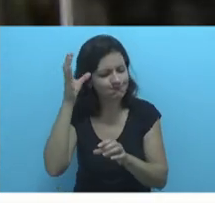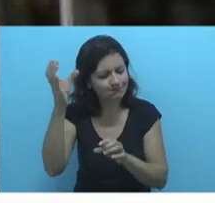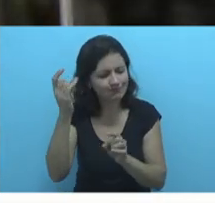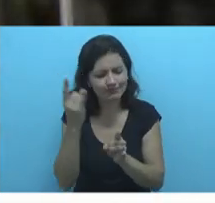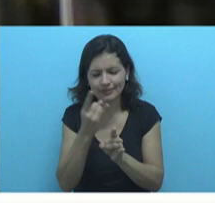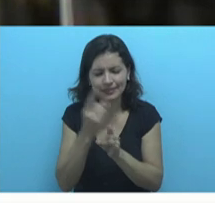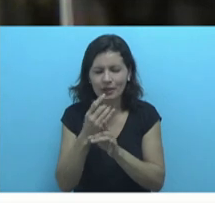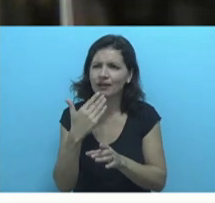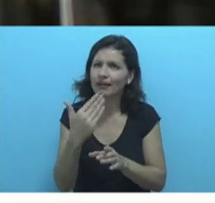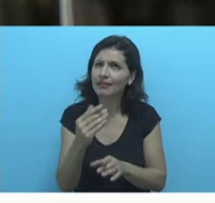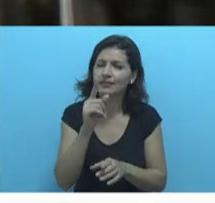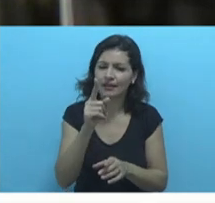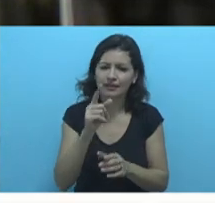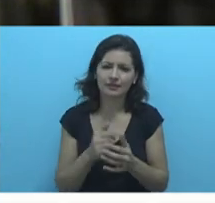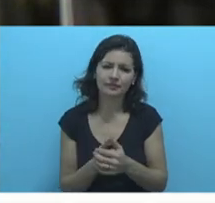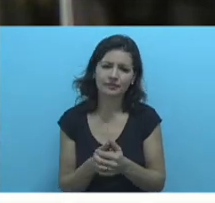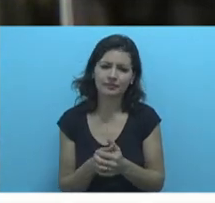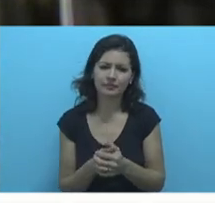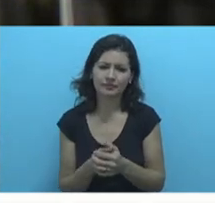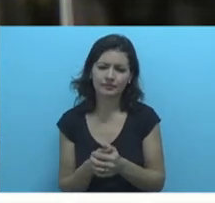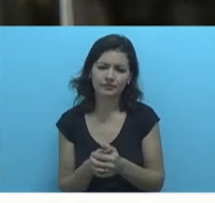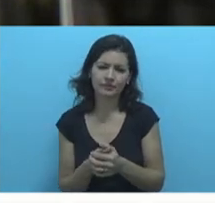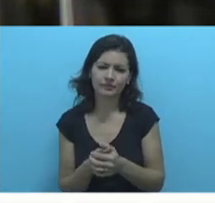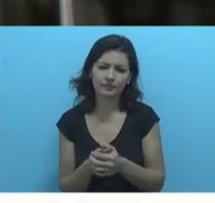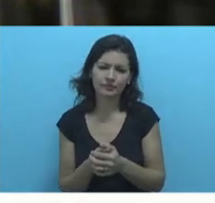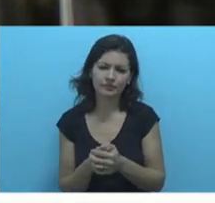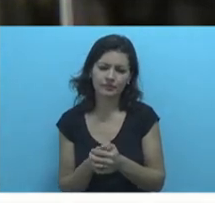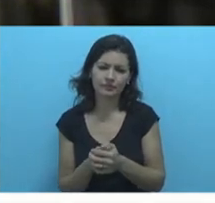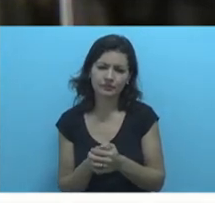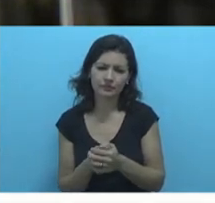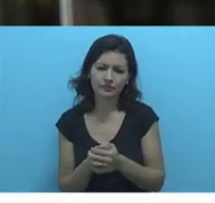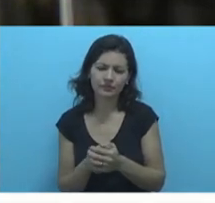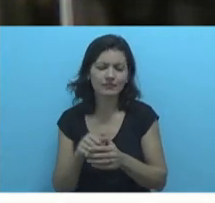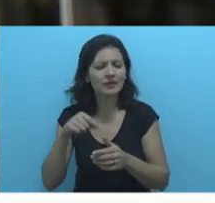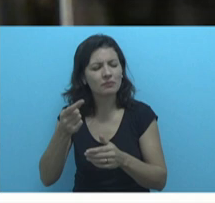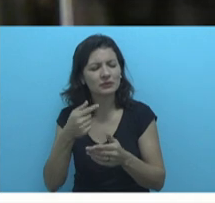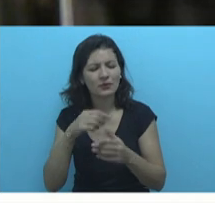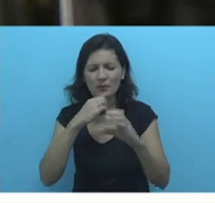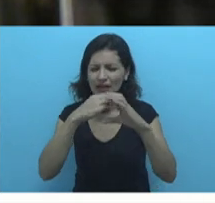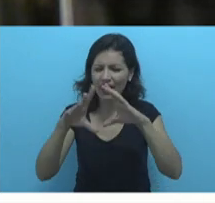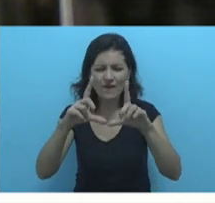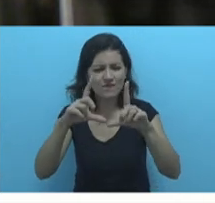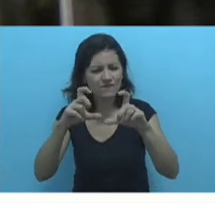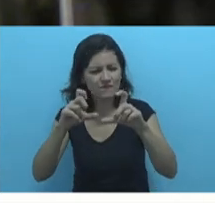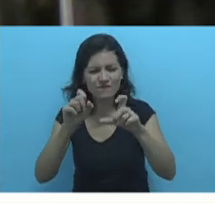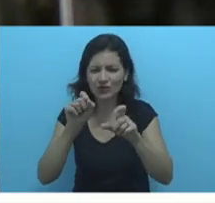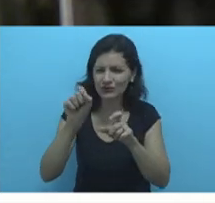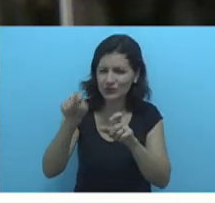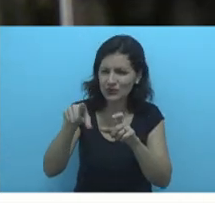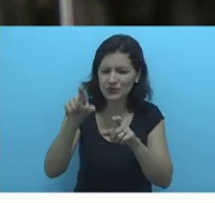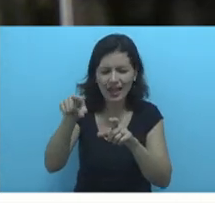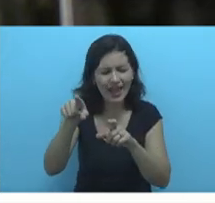siempre agradecida. Y después de ese encuentro le envié una foto que me envió mi madrina, donde él era muy jovencito en